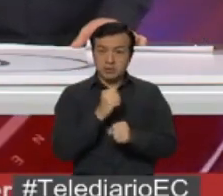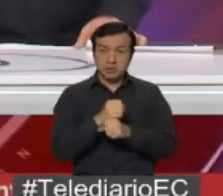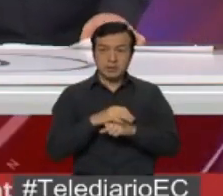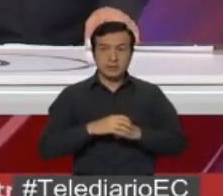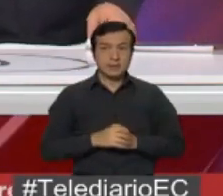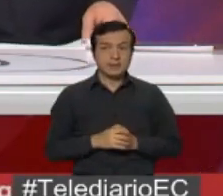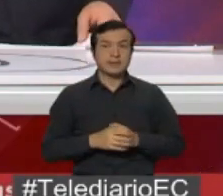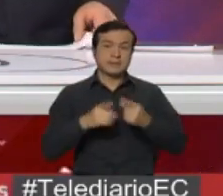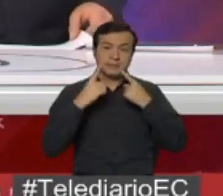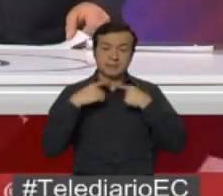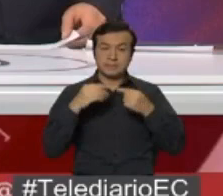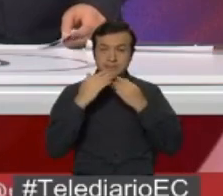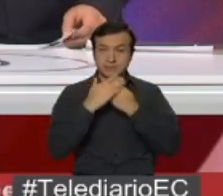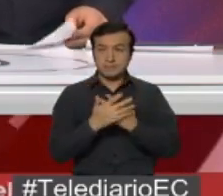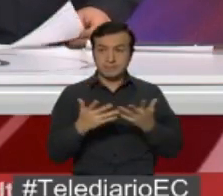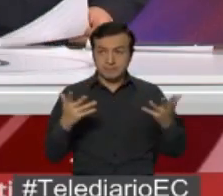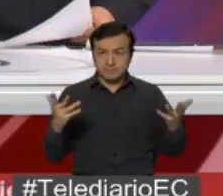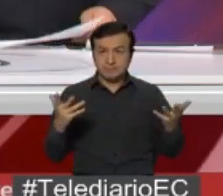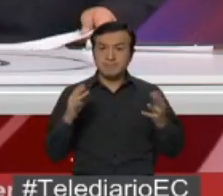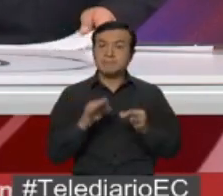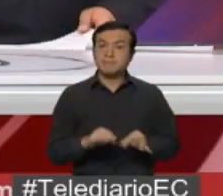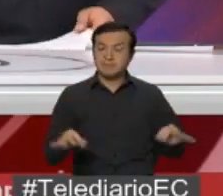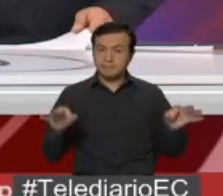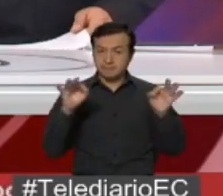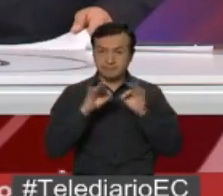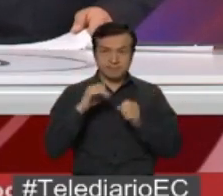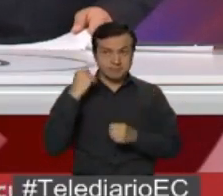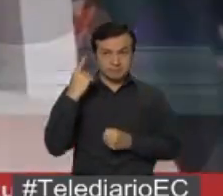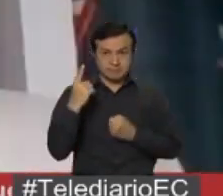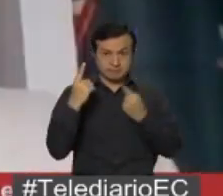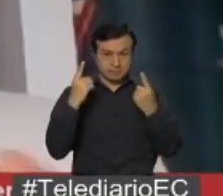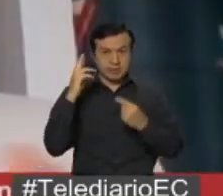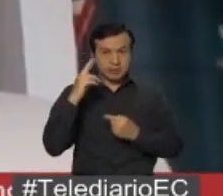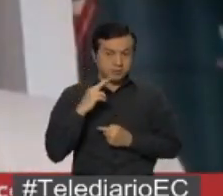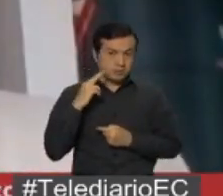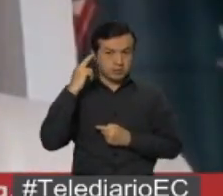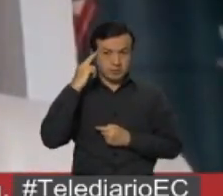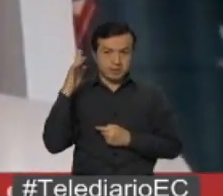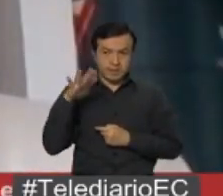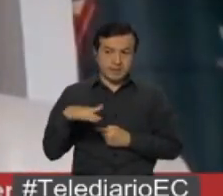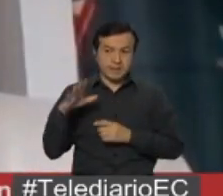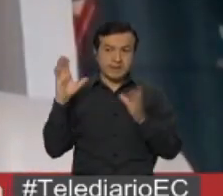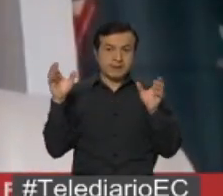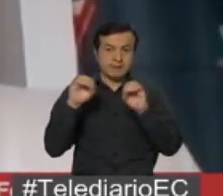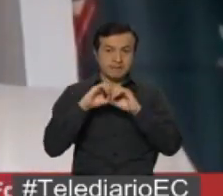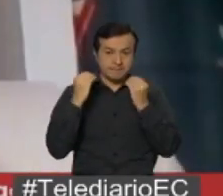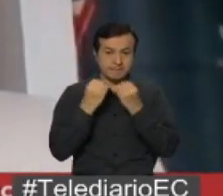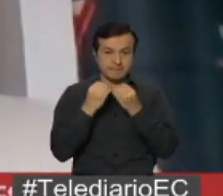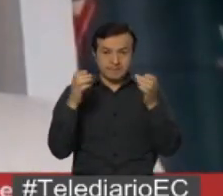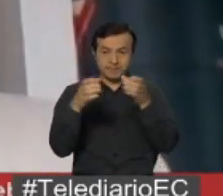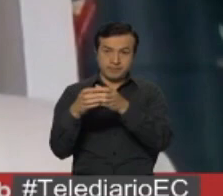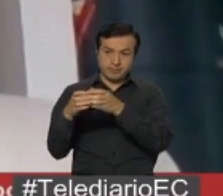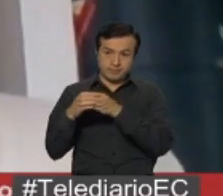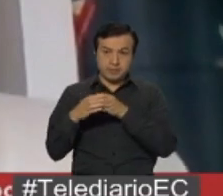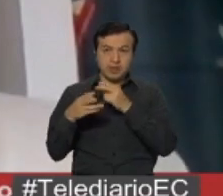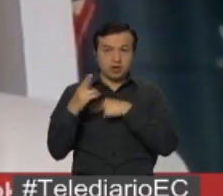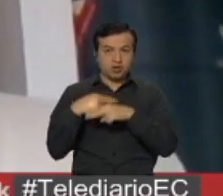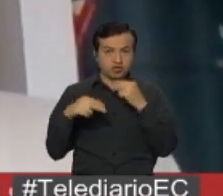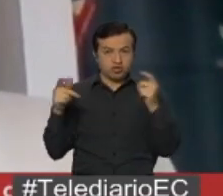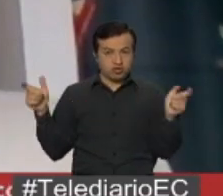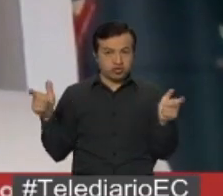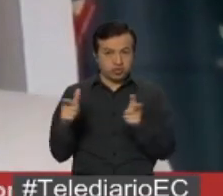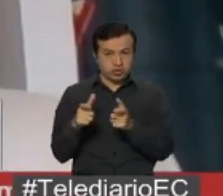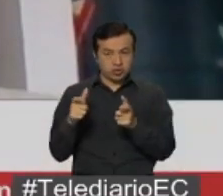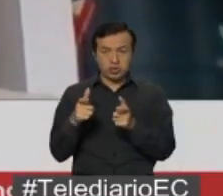y como yo le mencionaba hace un momento es importante entender la lógica de lo que son las organizaciones de la economía social y solidaria